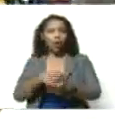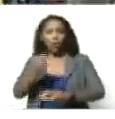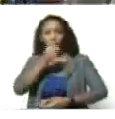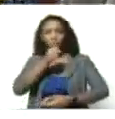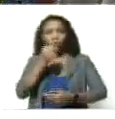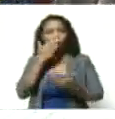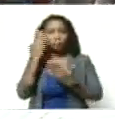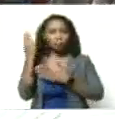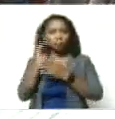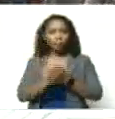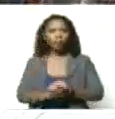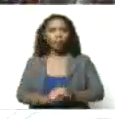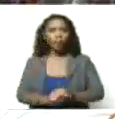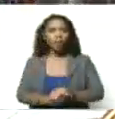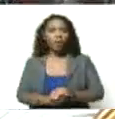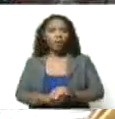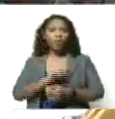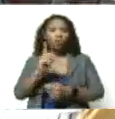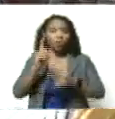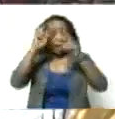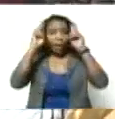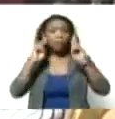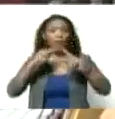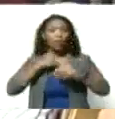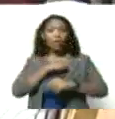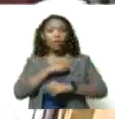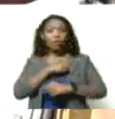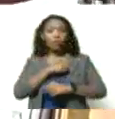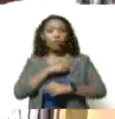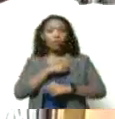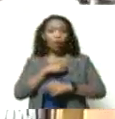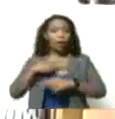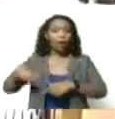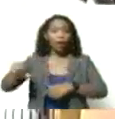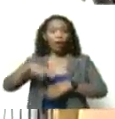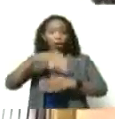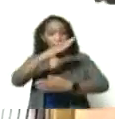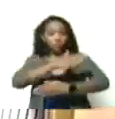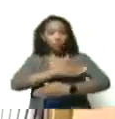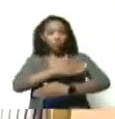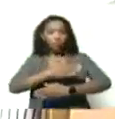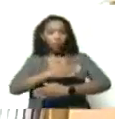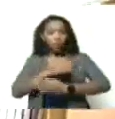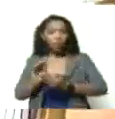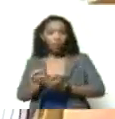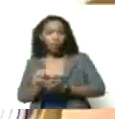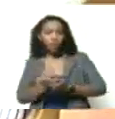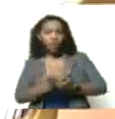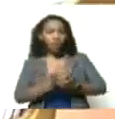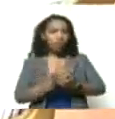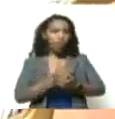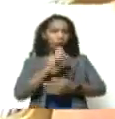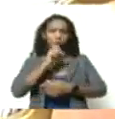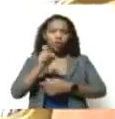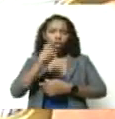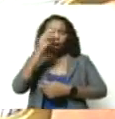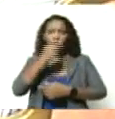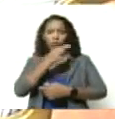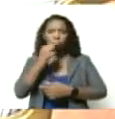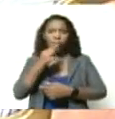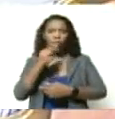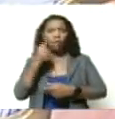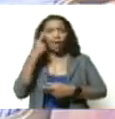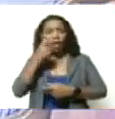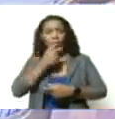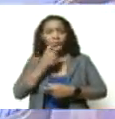Señor. Tú que has purificado a nuestro hermano Earle en el lago del bautismo y lo ungiste con el óleo de la confirmación, dígnate